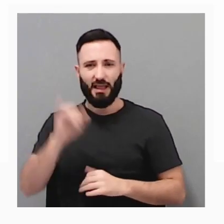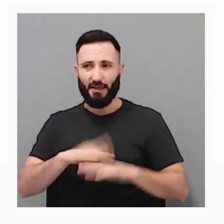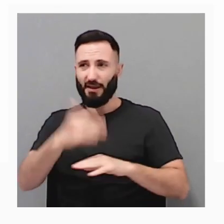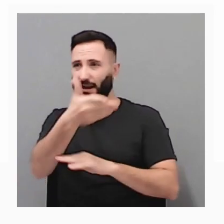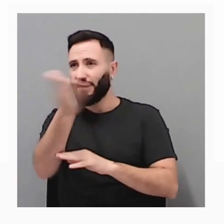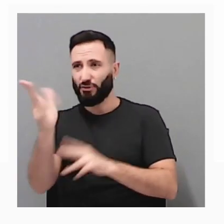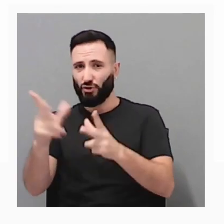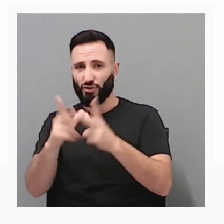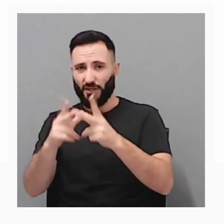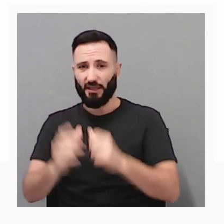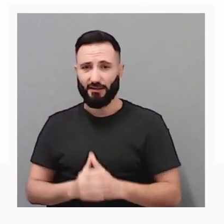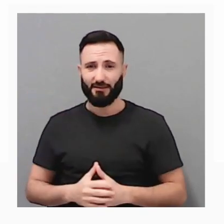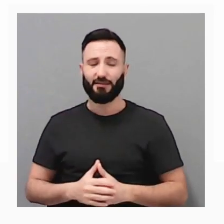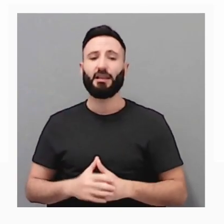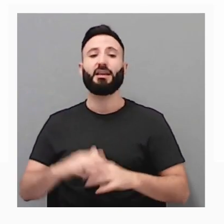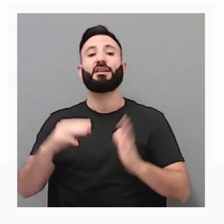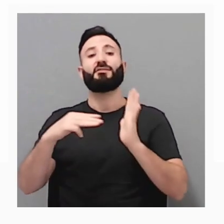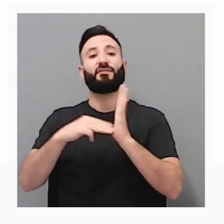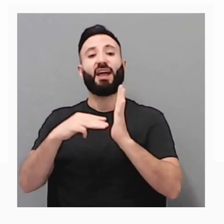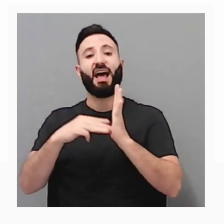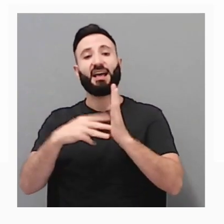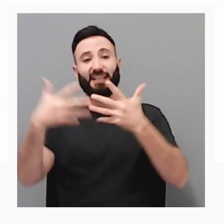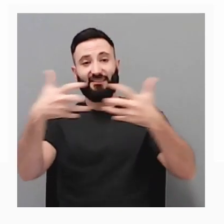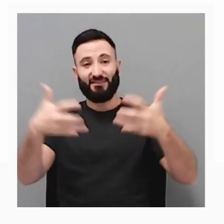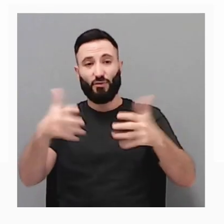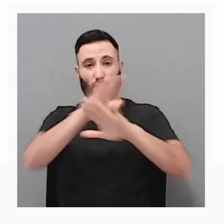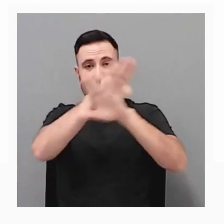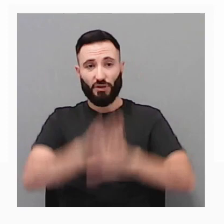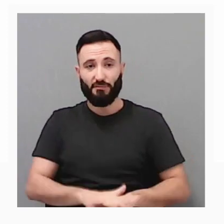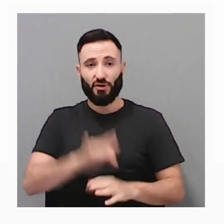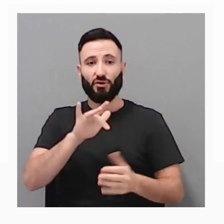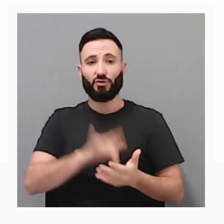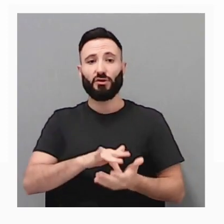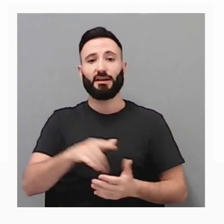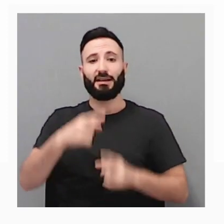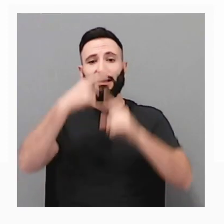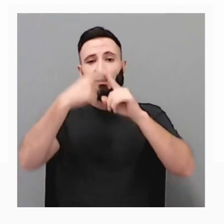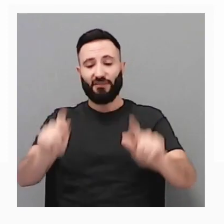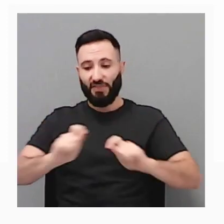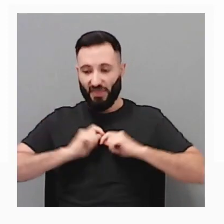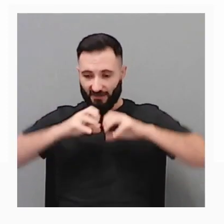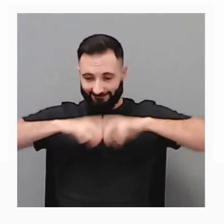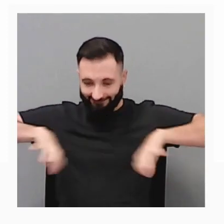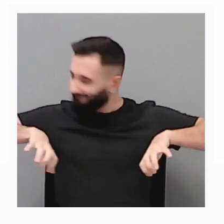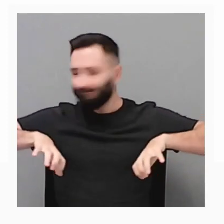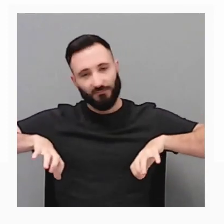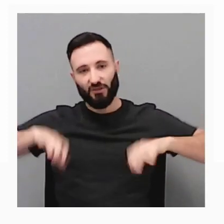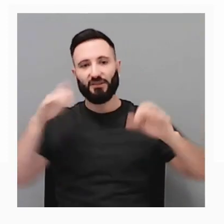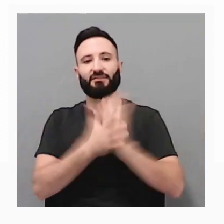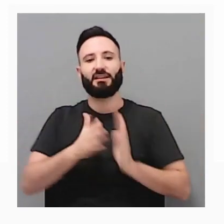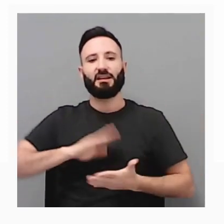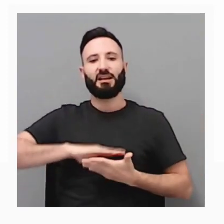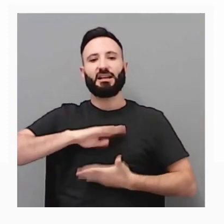Y finalizo con una frase: no son nuestras diferencias lo que nos dividen, es nuestra incapacidad